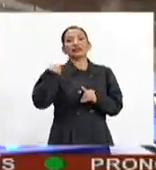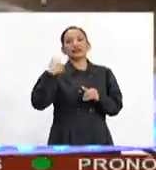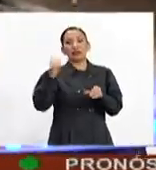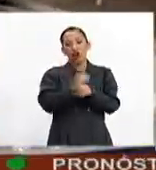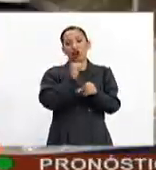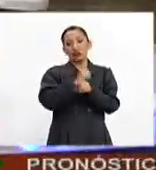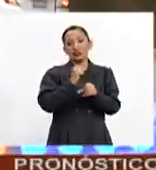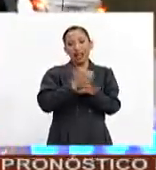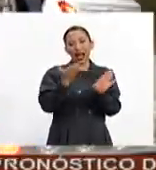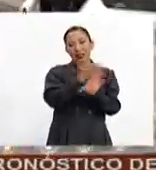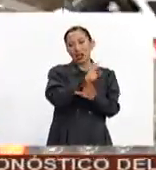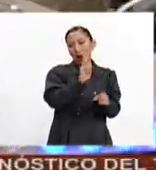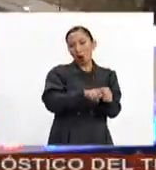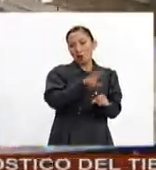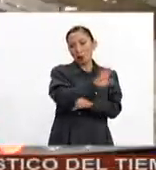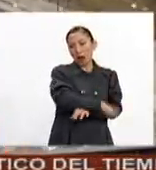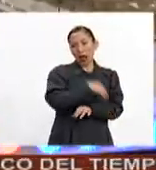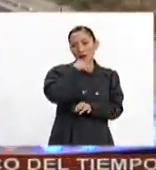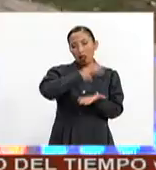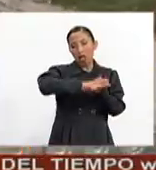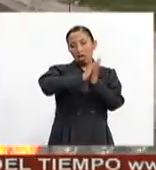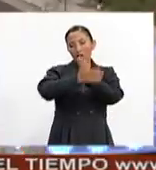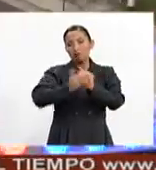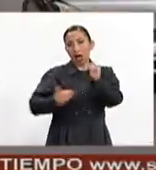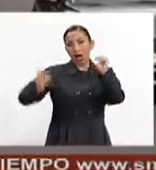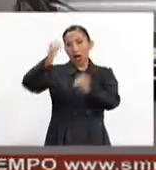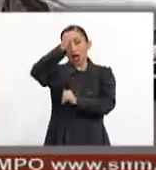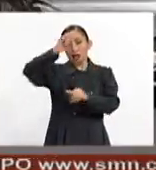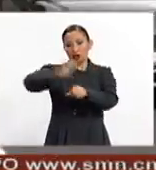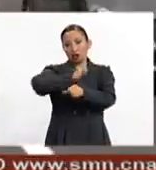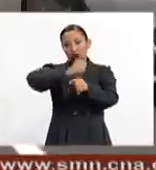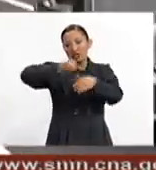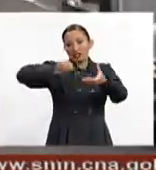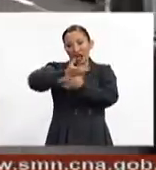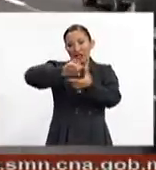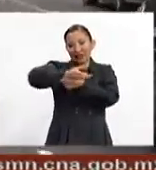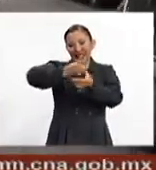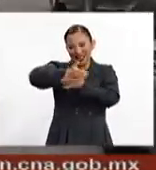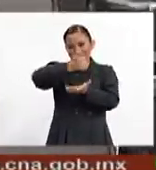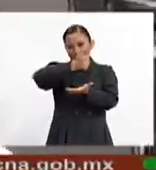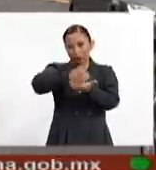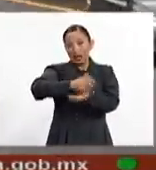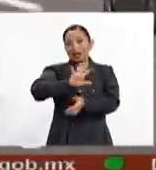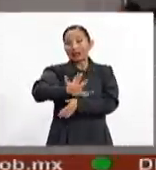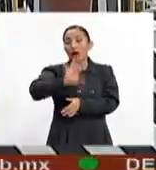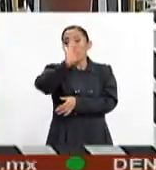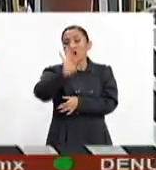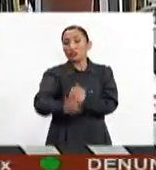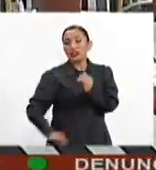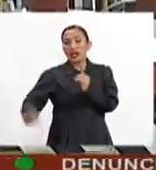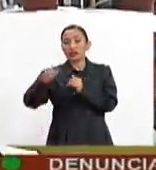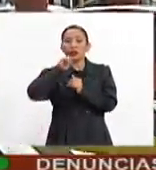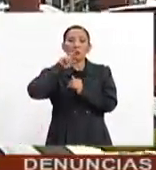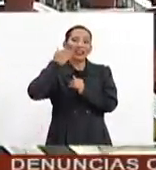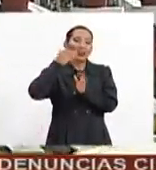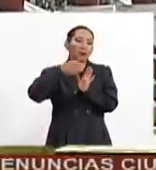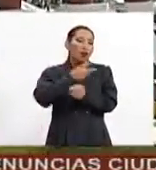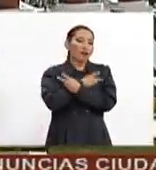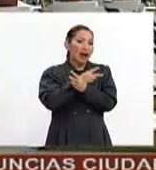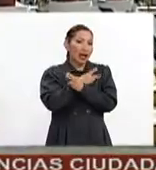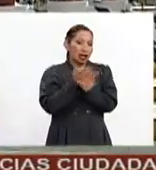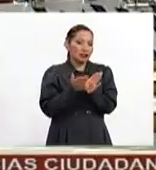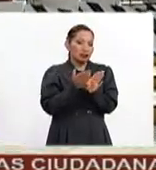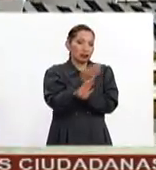respecto al aforo vehicular en los días normales del año y también un incremento del 5% con respecto al periodo